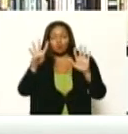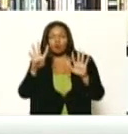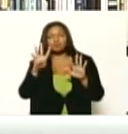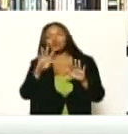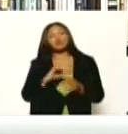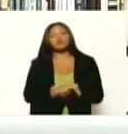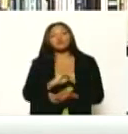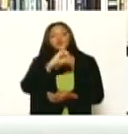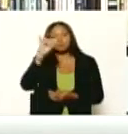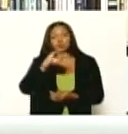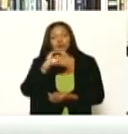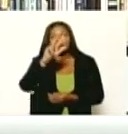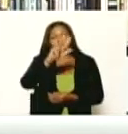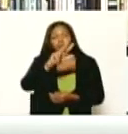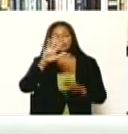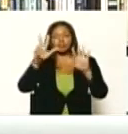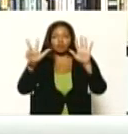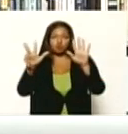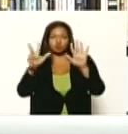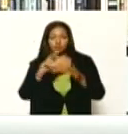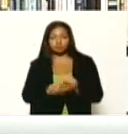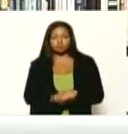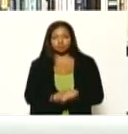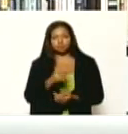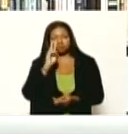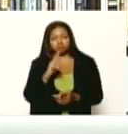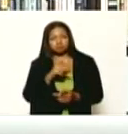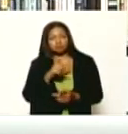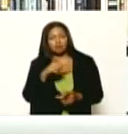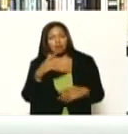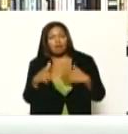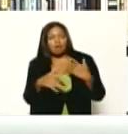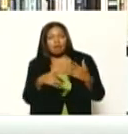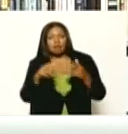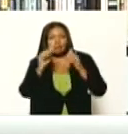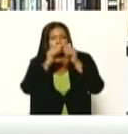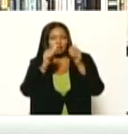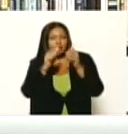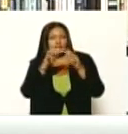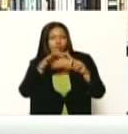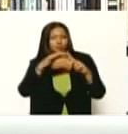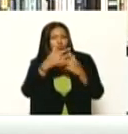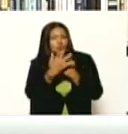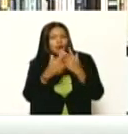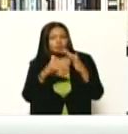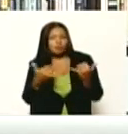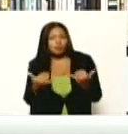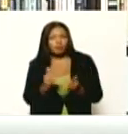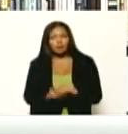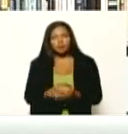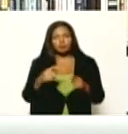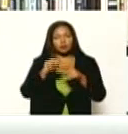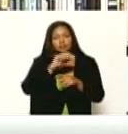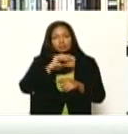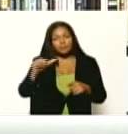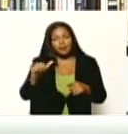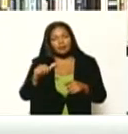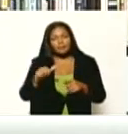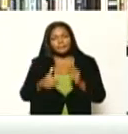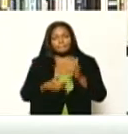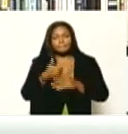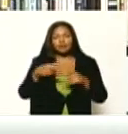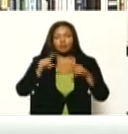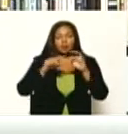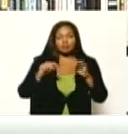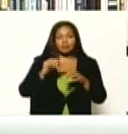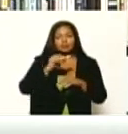28. Analizando la situación por casos activos, que incluye los casos de la semana, más de